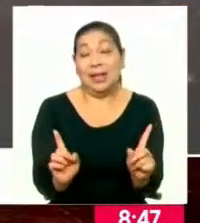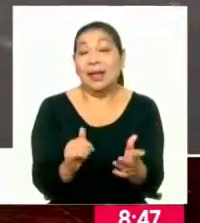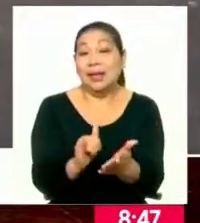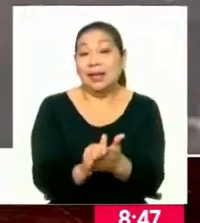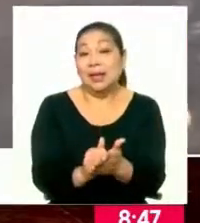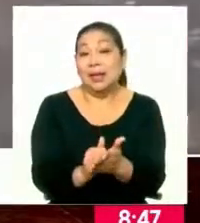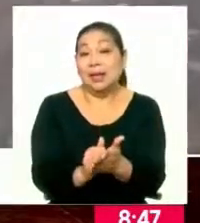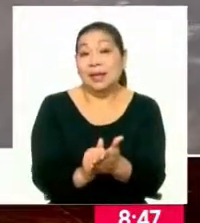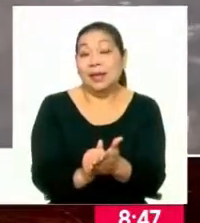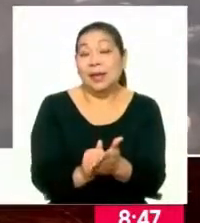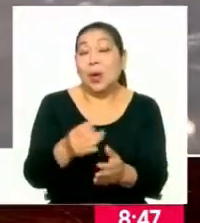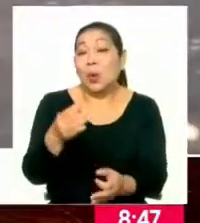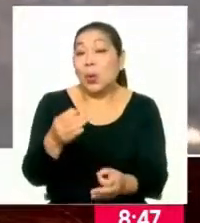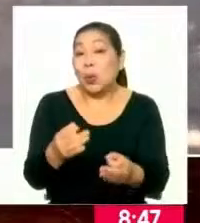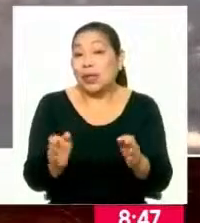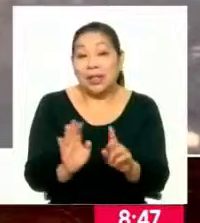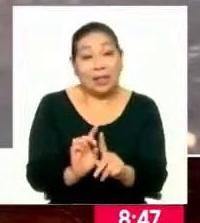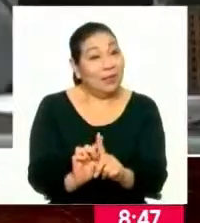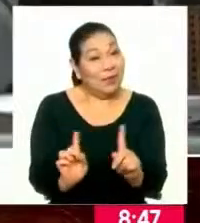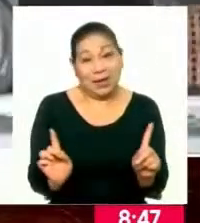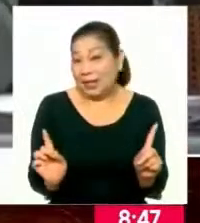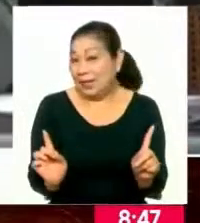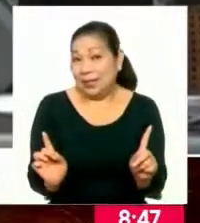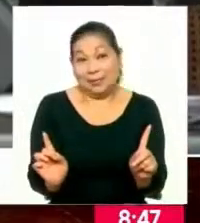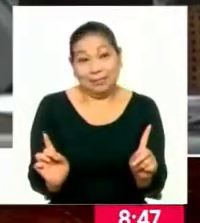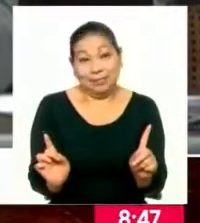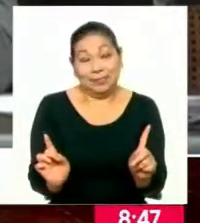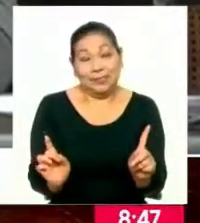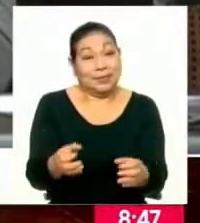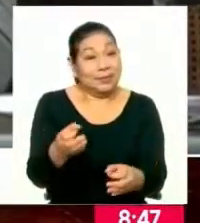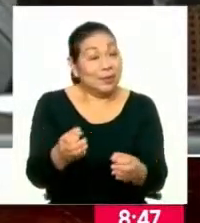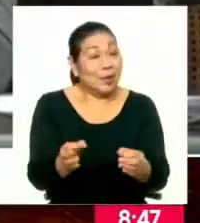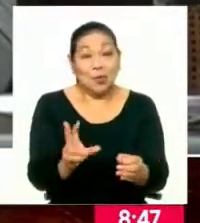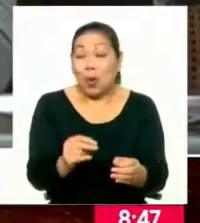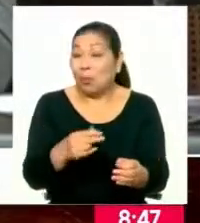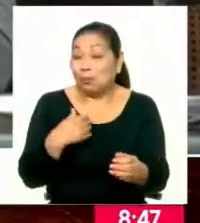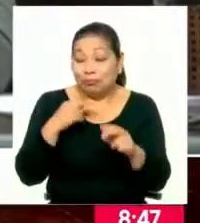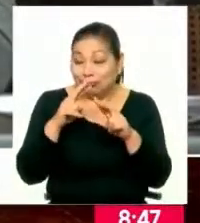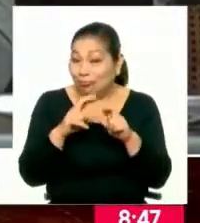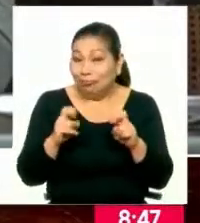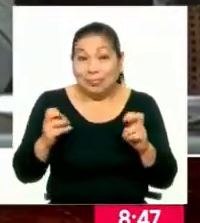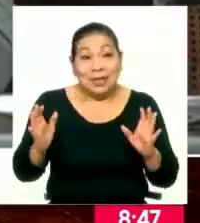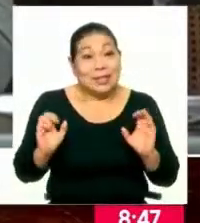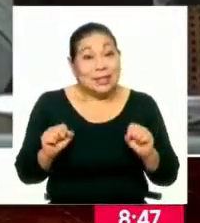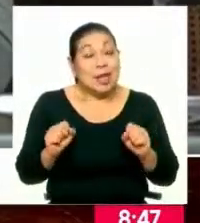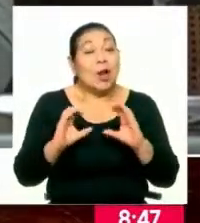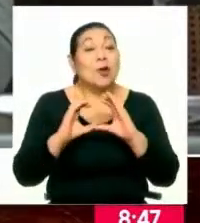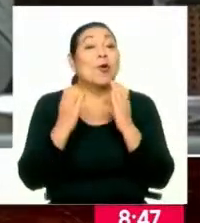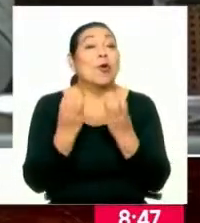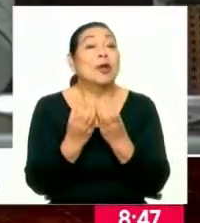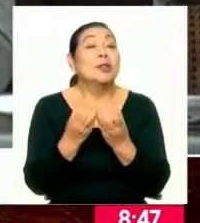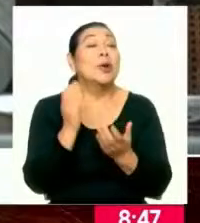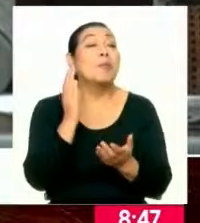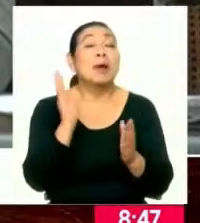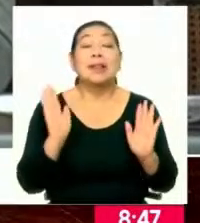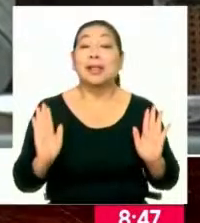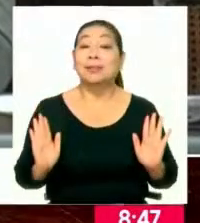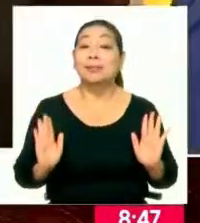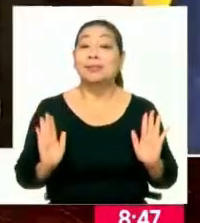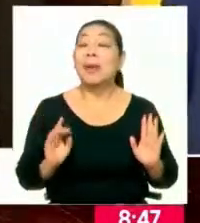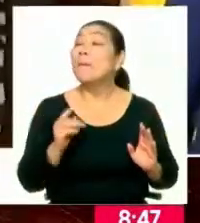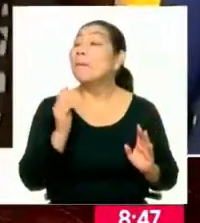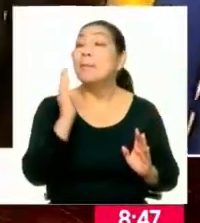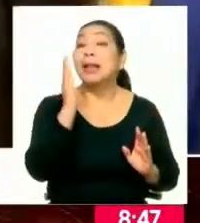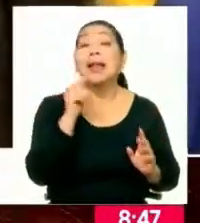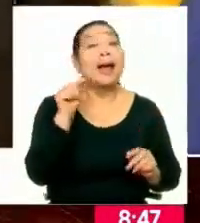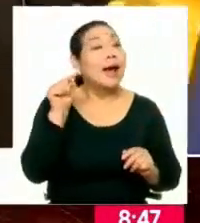que viene en la vía jurisdiccional. Es que la vía jurisdiccional no lo puede investigar si es que el Congreso no lo autoriza. Correcto, por la